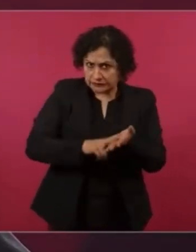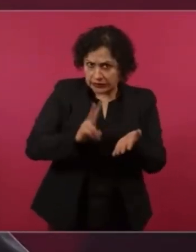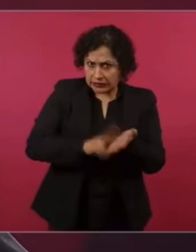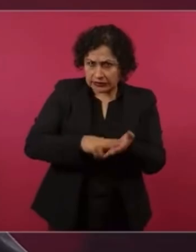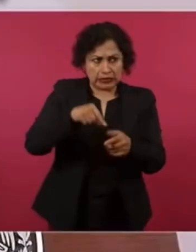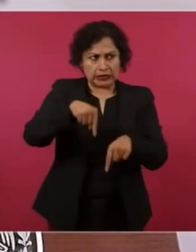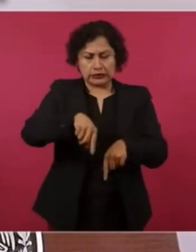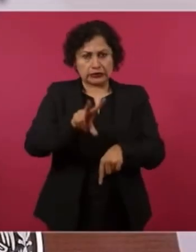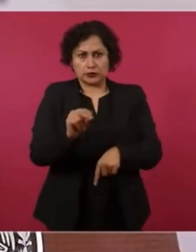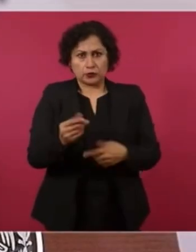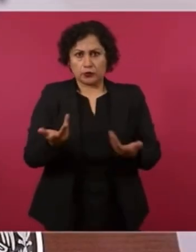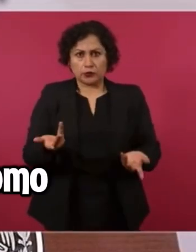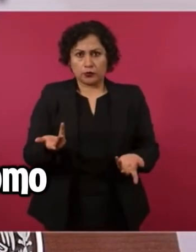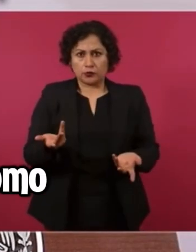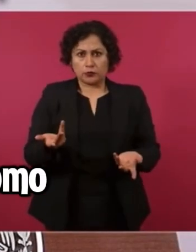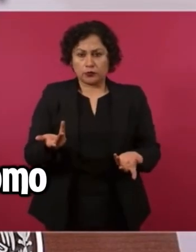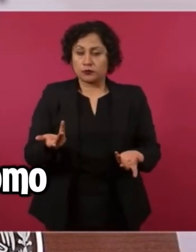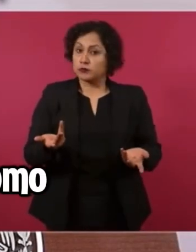Una